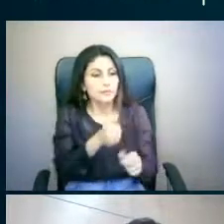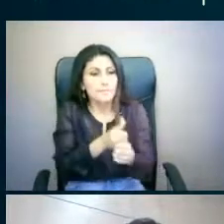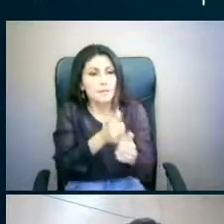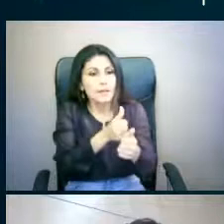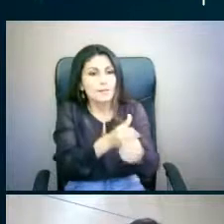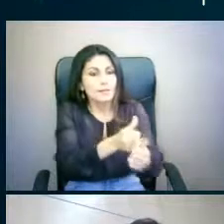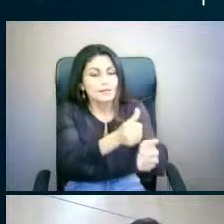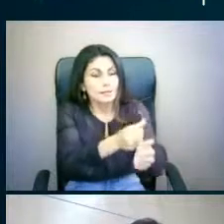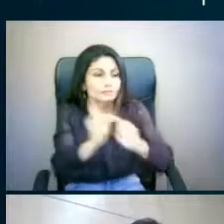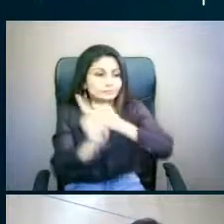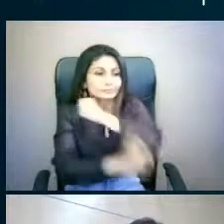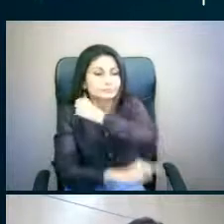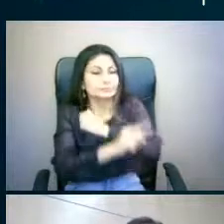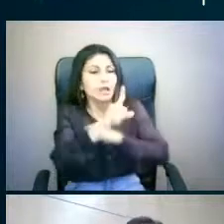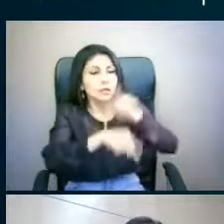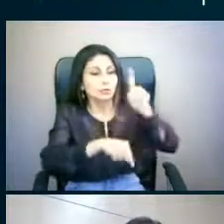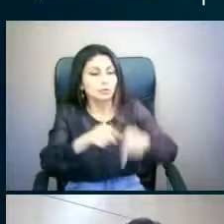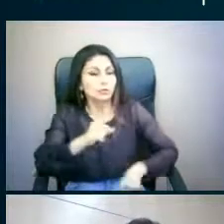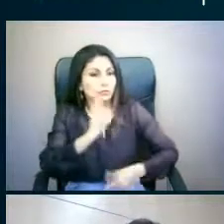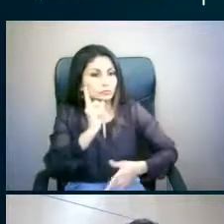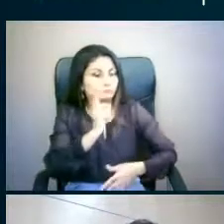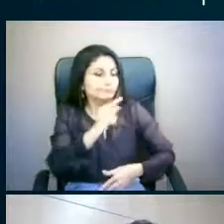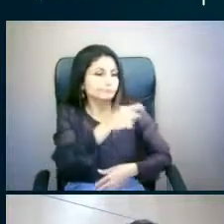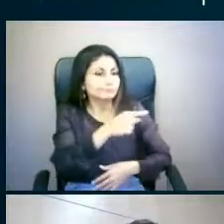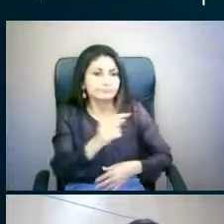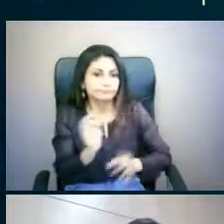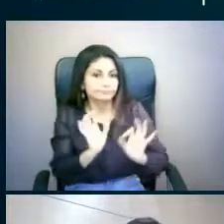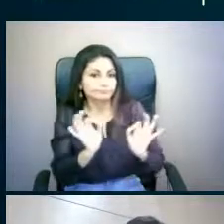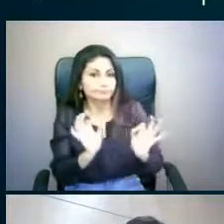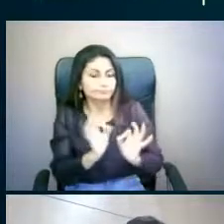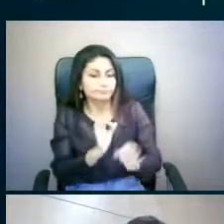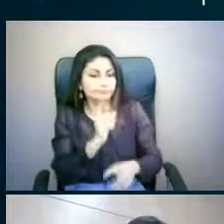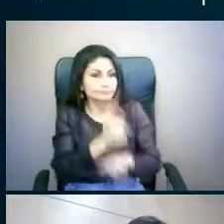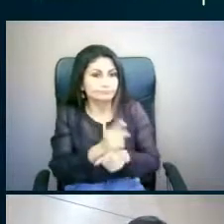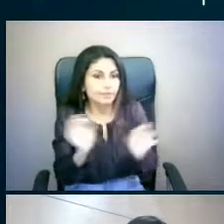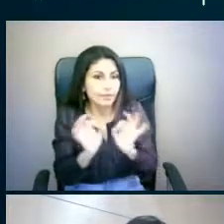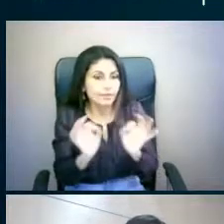penalizaciones por incumplimiento de los indicadores mencionados.